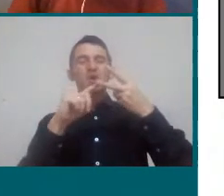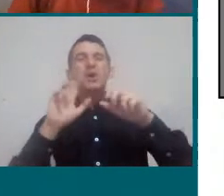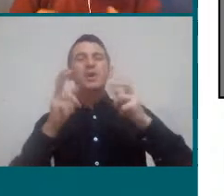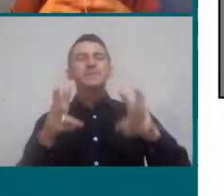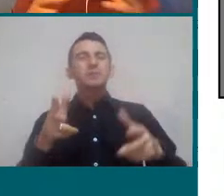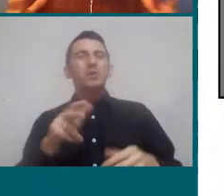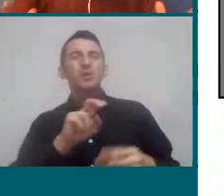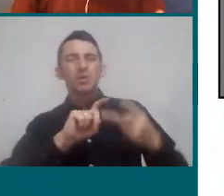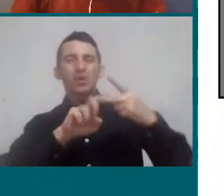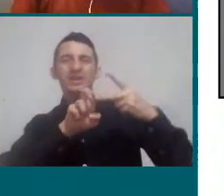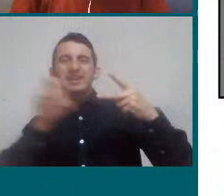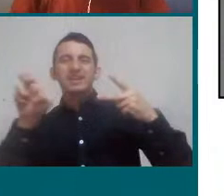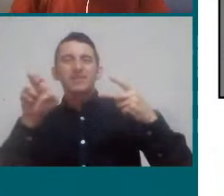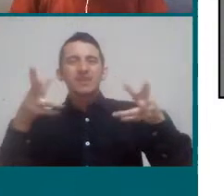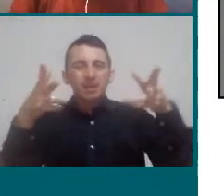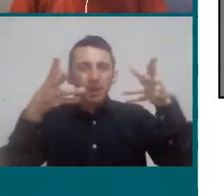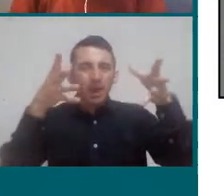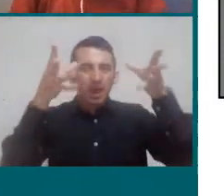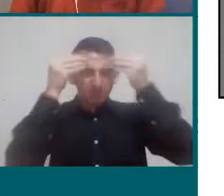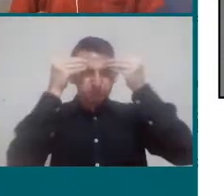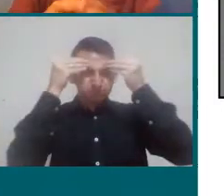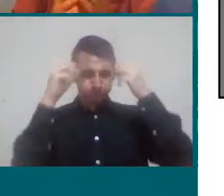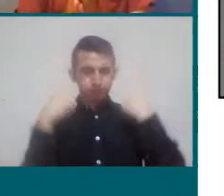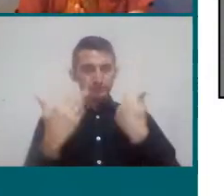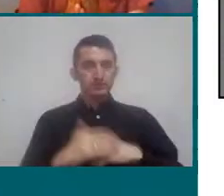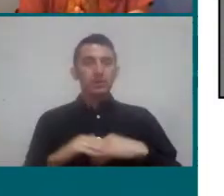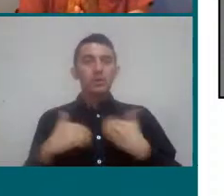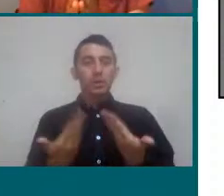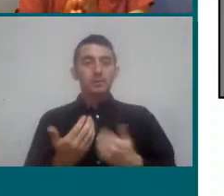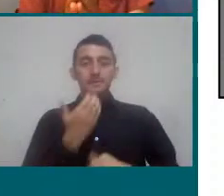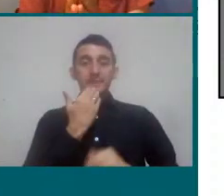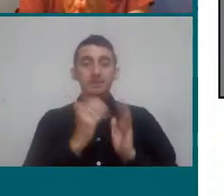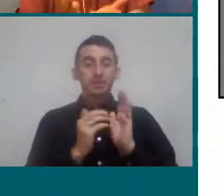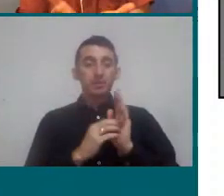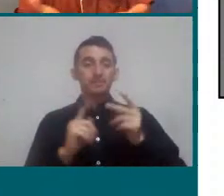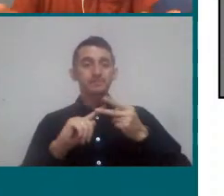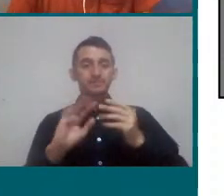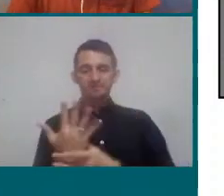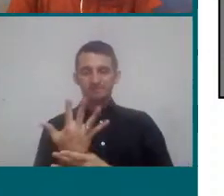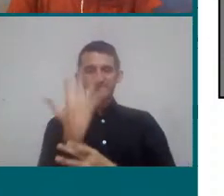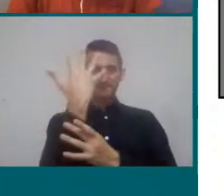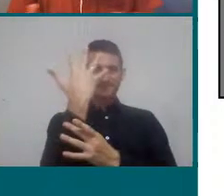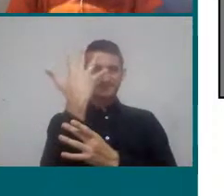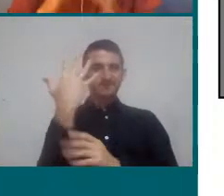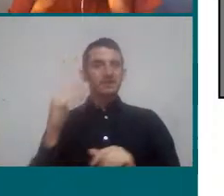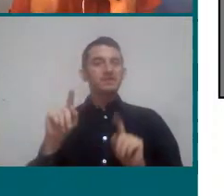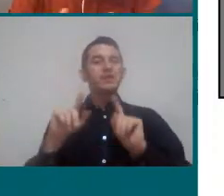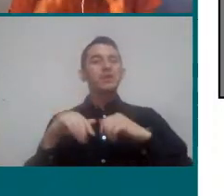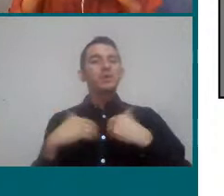ejemplo, estamos trabajando el tema de la planta. Entonces, queremos que trabajar